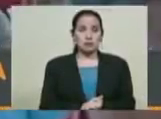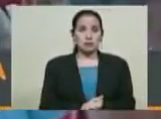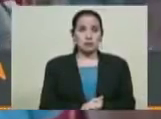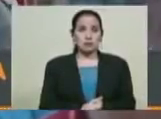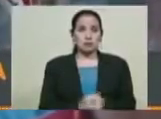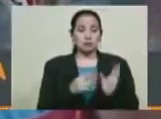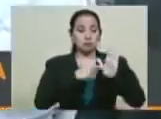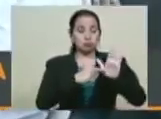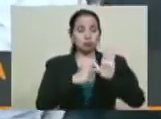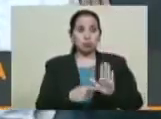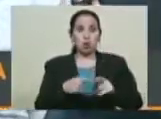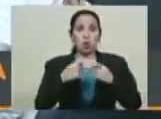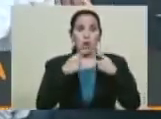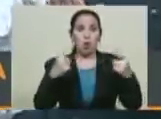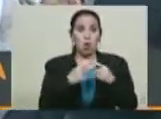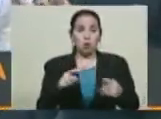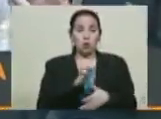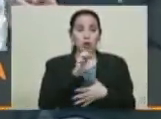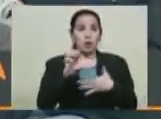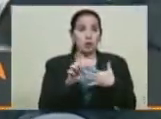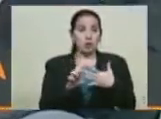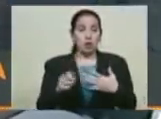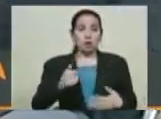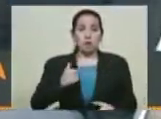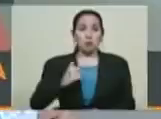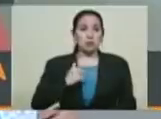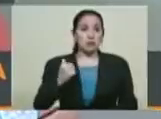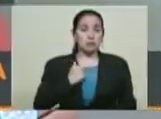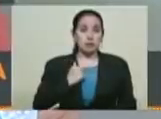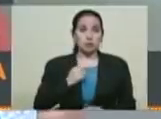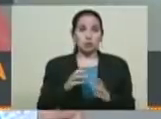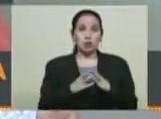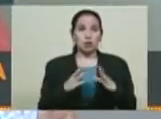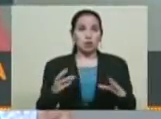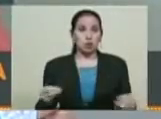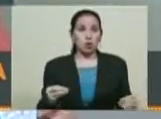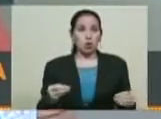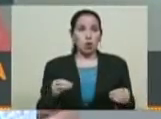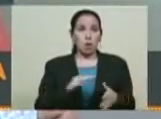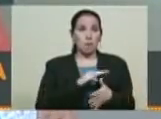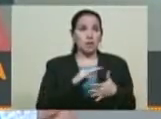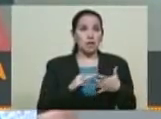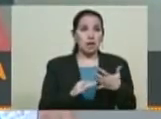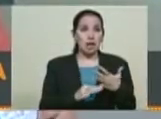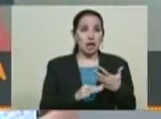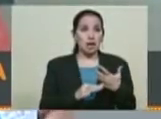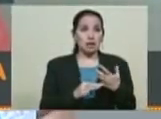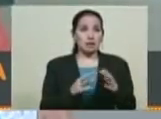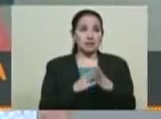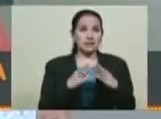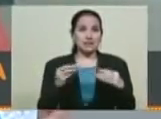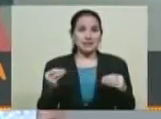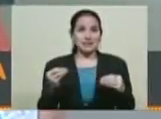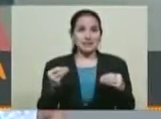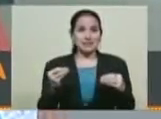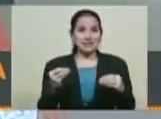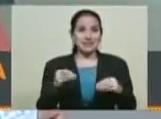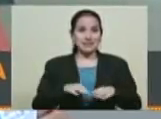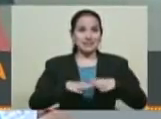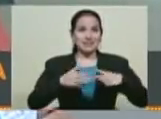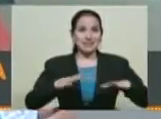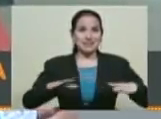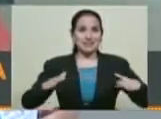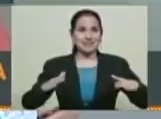aparecen otros elementos, mi comandante. El aprovechamiento de todos los minerales, de todos los químicos que tiene el agua de mar.